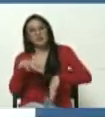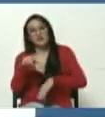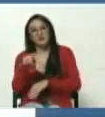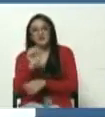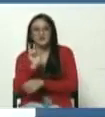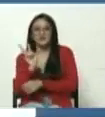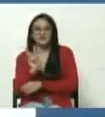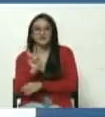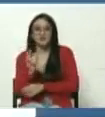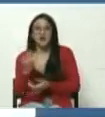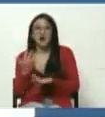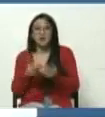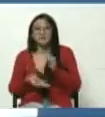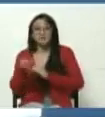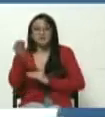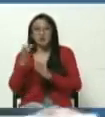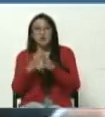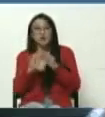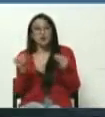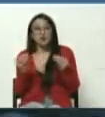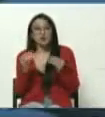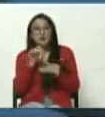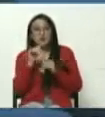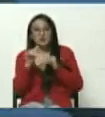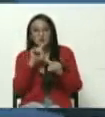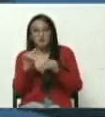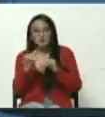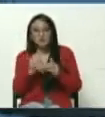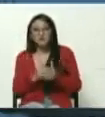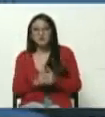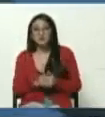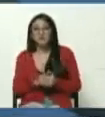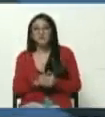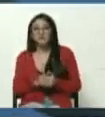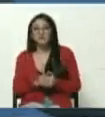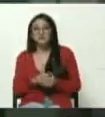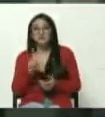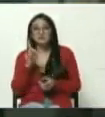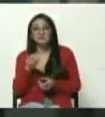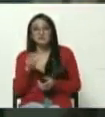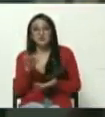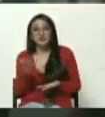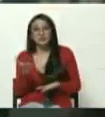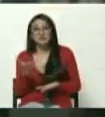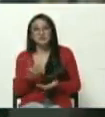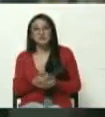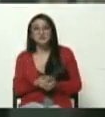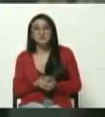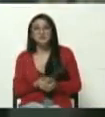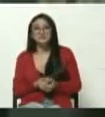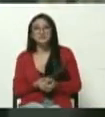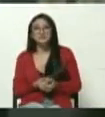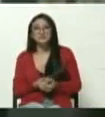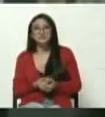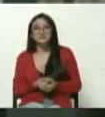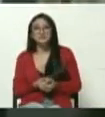Estamos consignando todos estos elementos. Además, Madeleine, que te gustan las primicias,